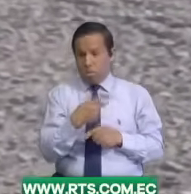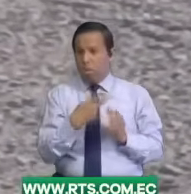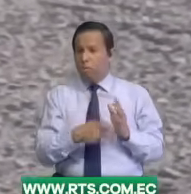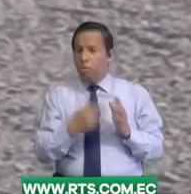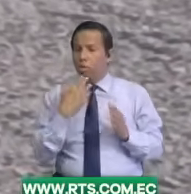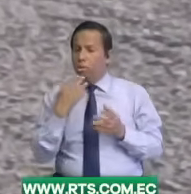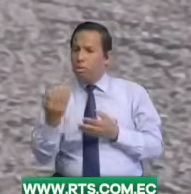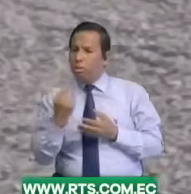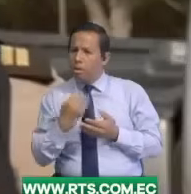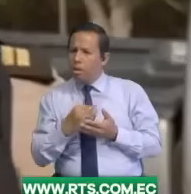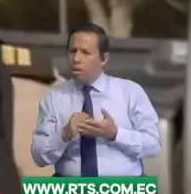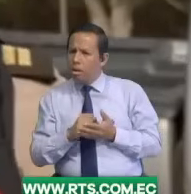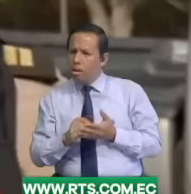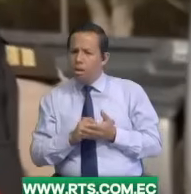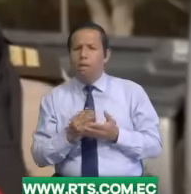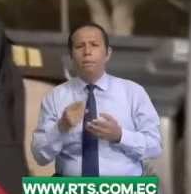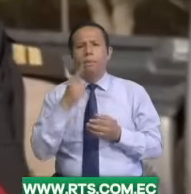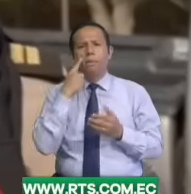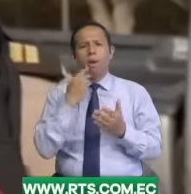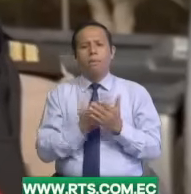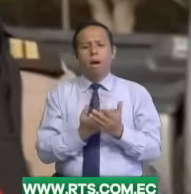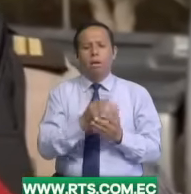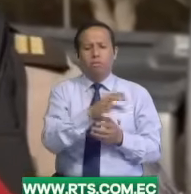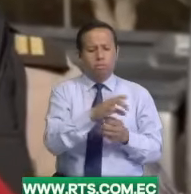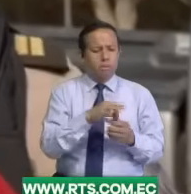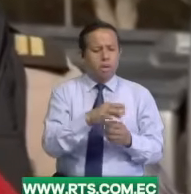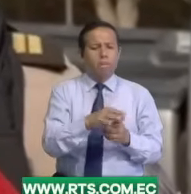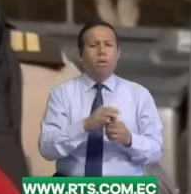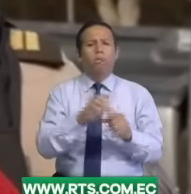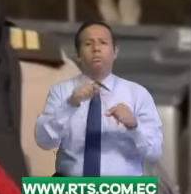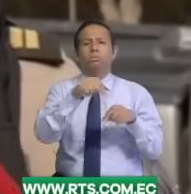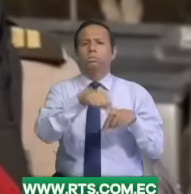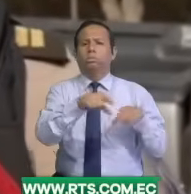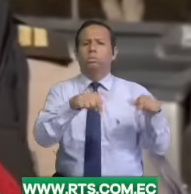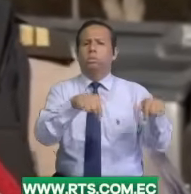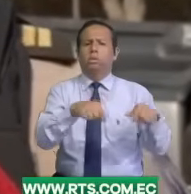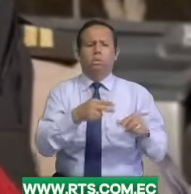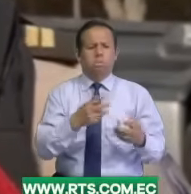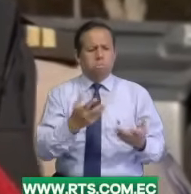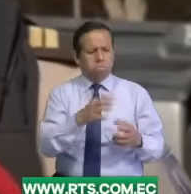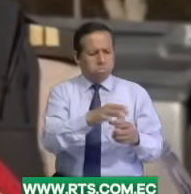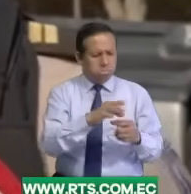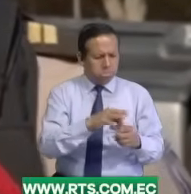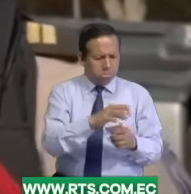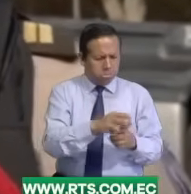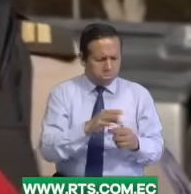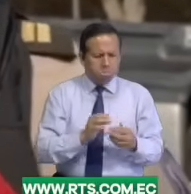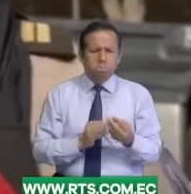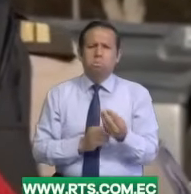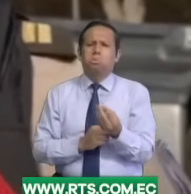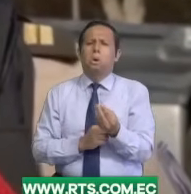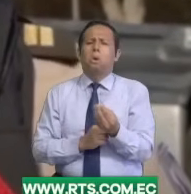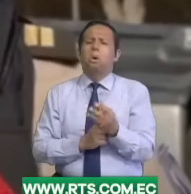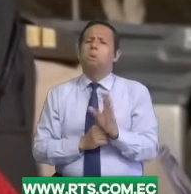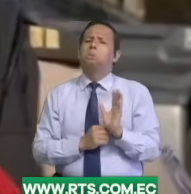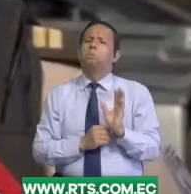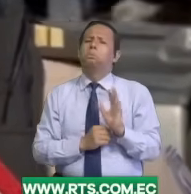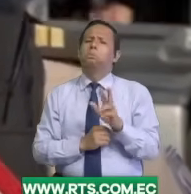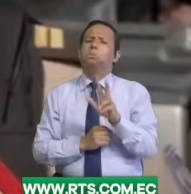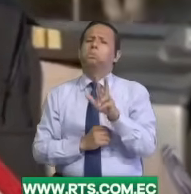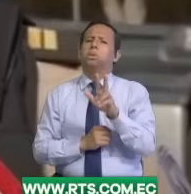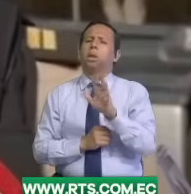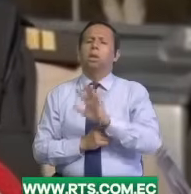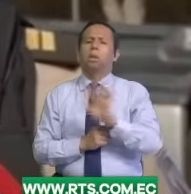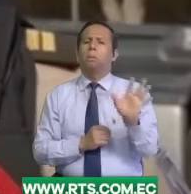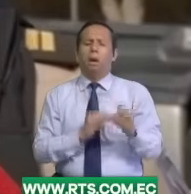indicios balísticos. Bueno, aquí en la escena no se han encontrado muchos indicios de lo que me han informado. Alrededor de 3 indicios